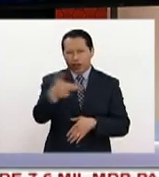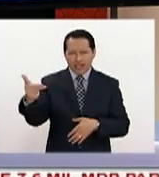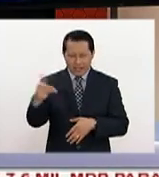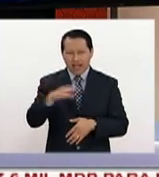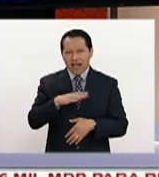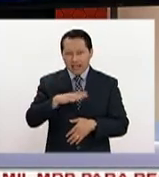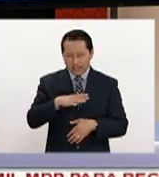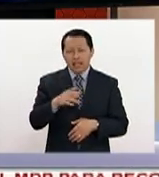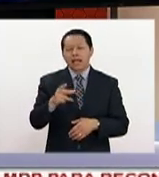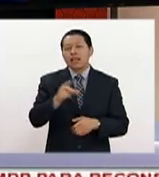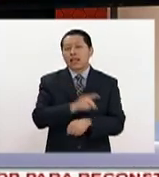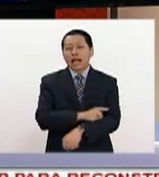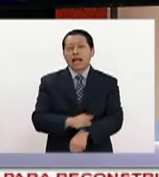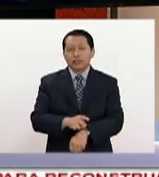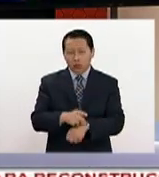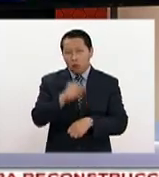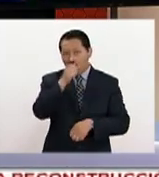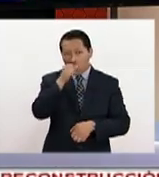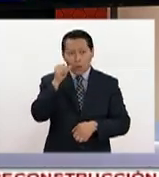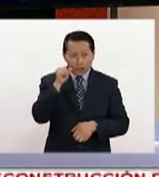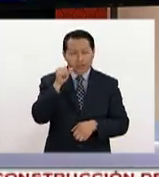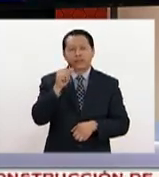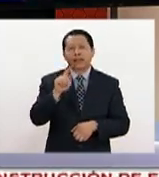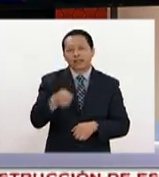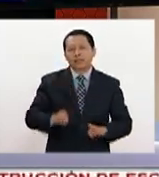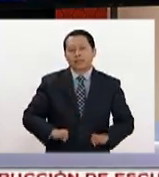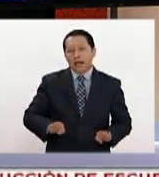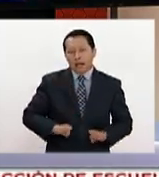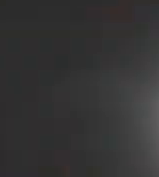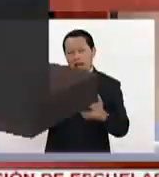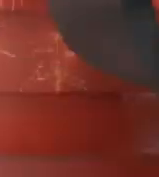de la delegación Benito Juárez. Era su pareja.